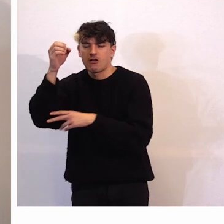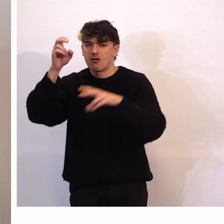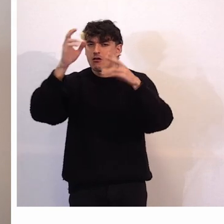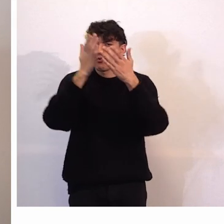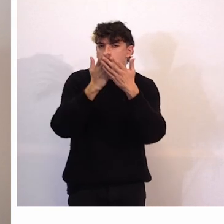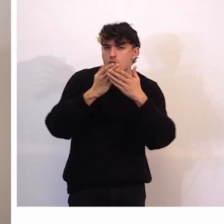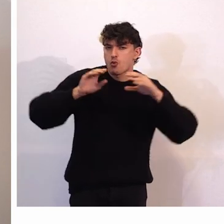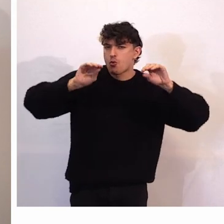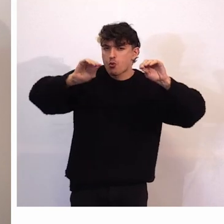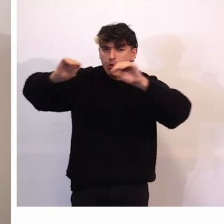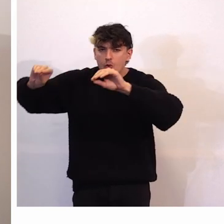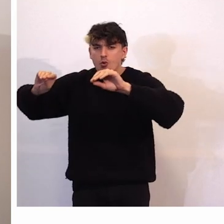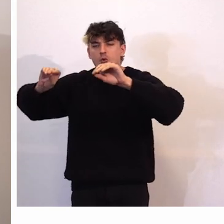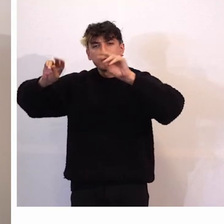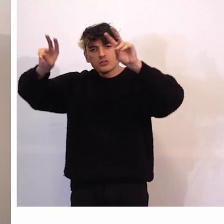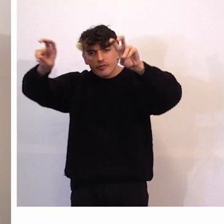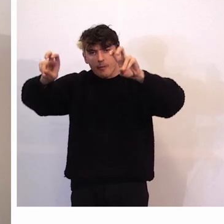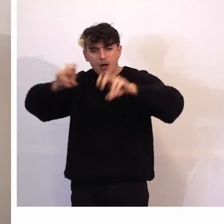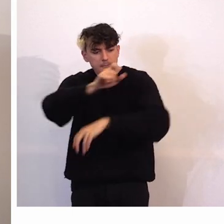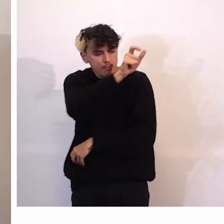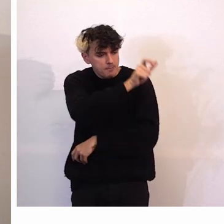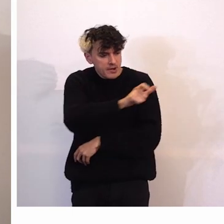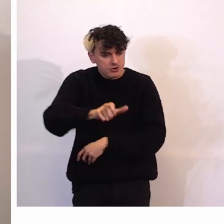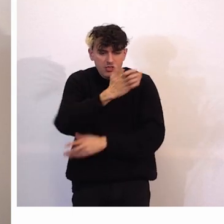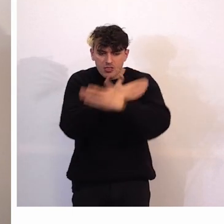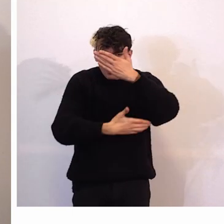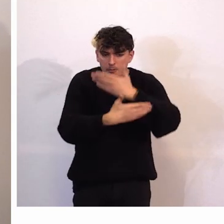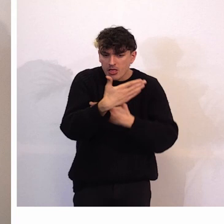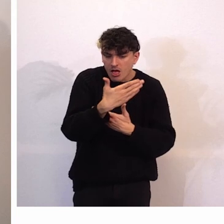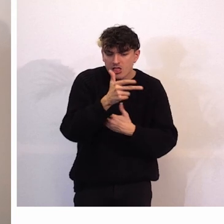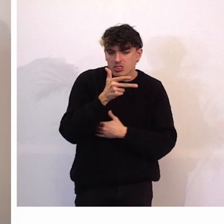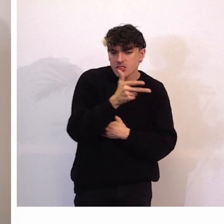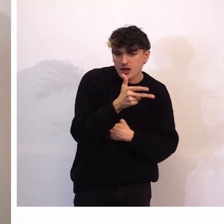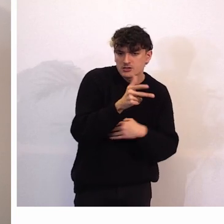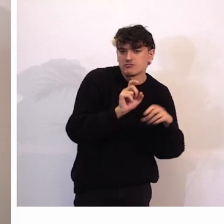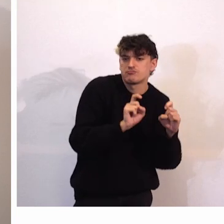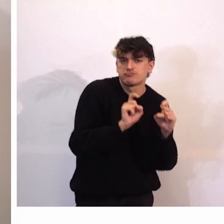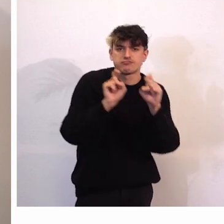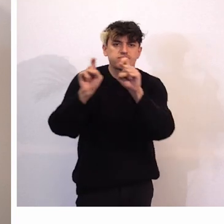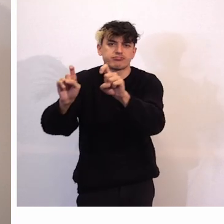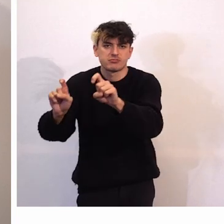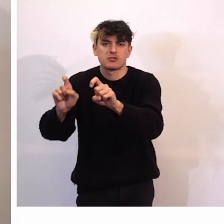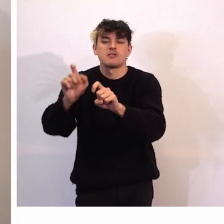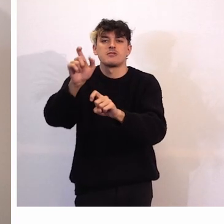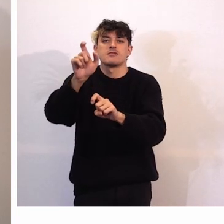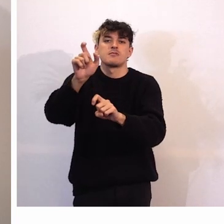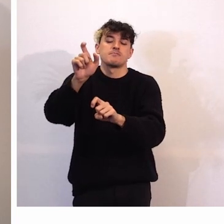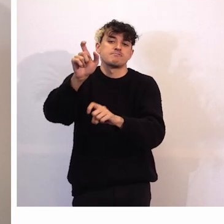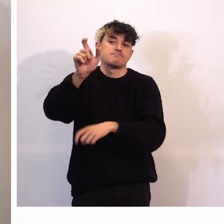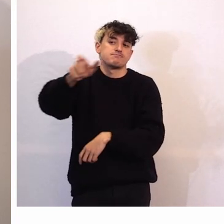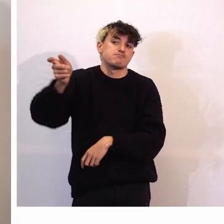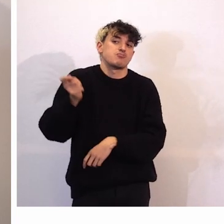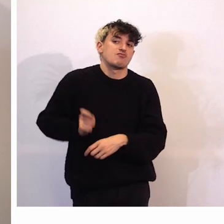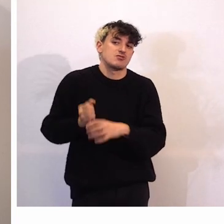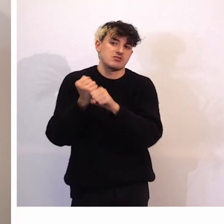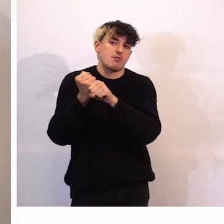derechos de la persona con discapacidad a otra persona con discapacidad, a los profesionales que